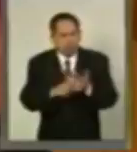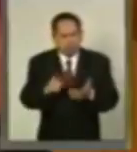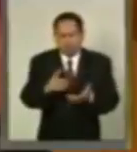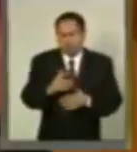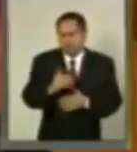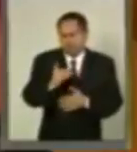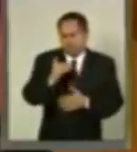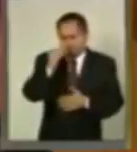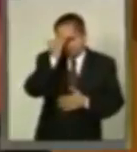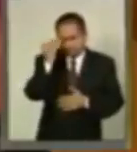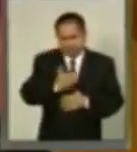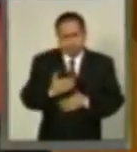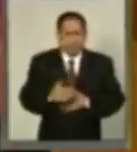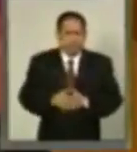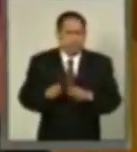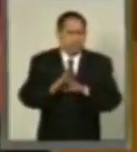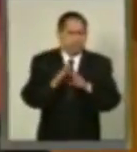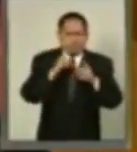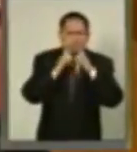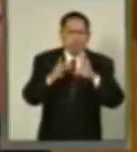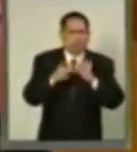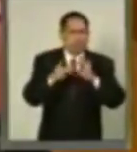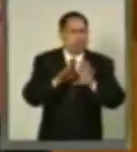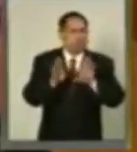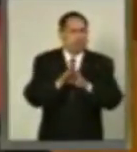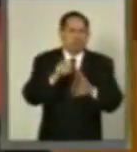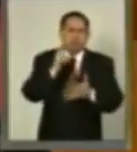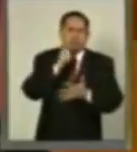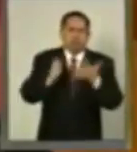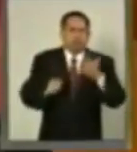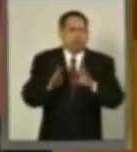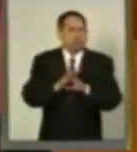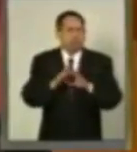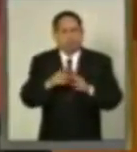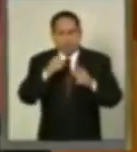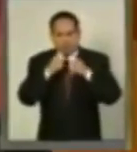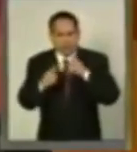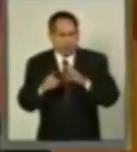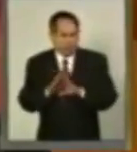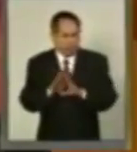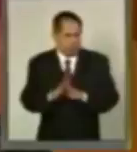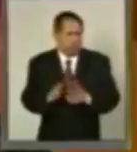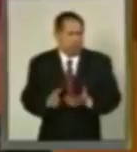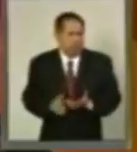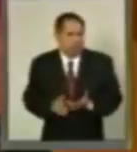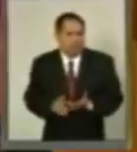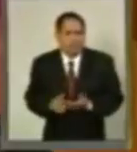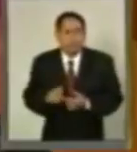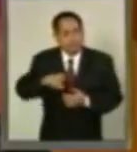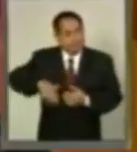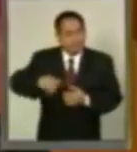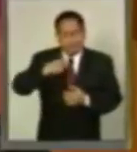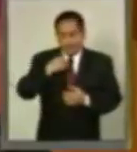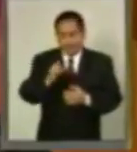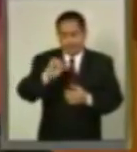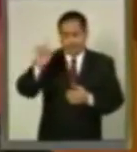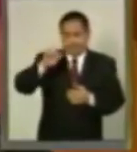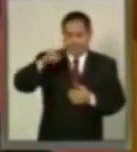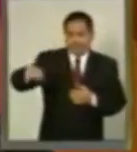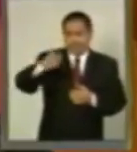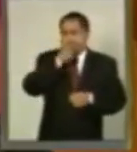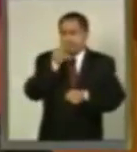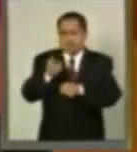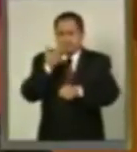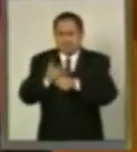desastrosas. Porque ¿cómo podría calificarse de otra manera cuando dichas autoridades,